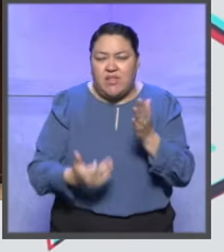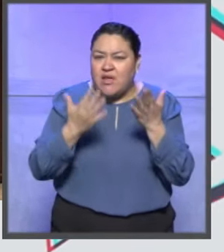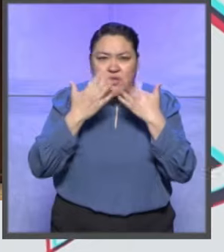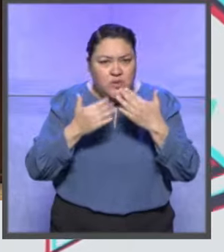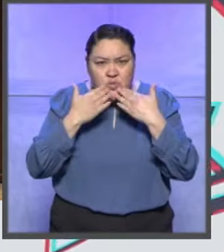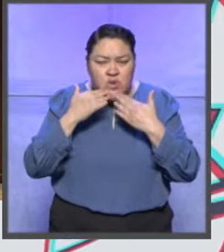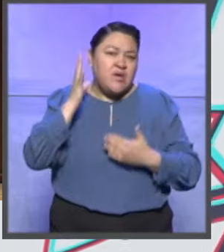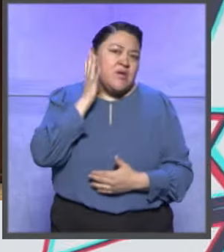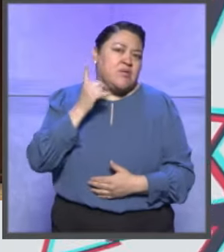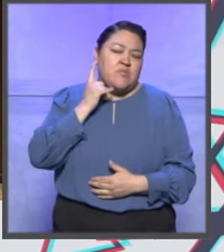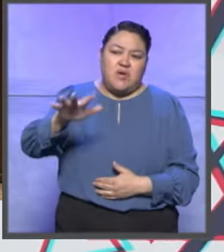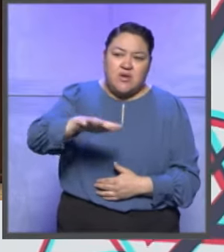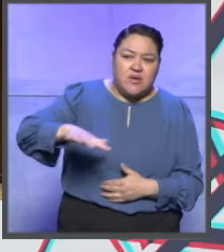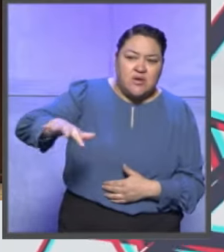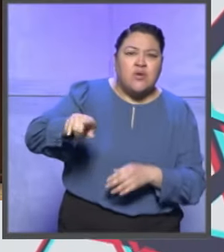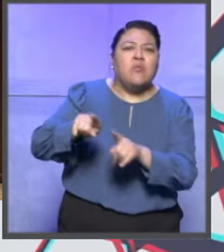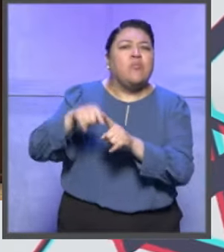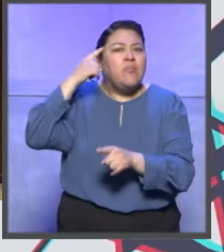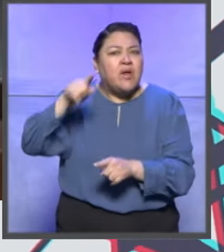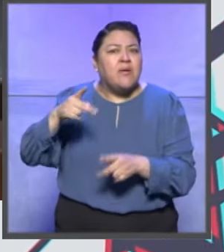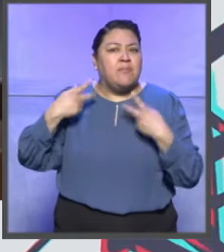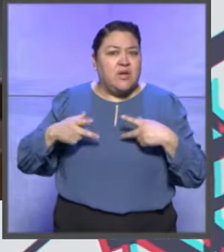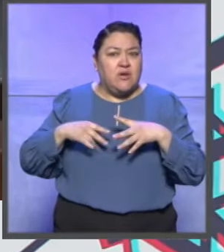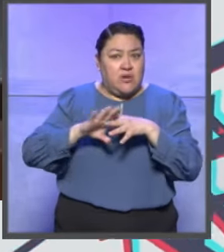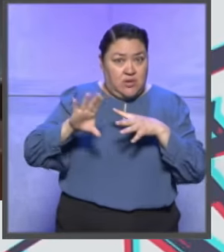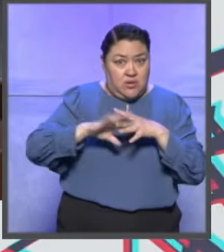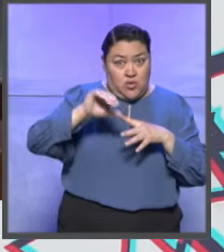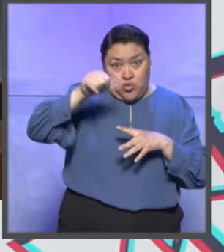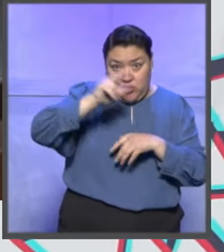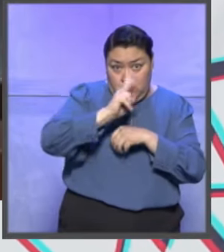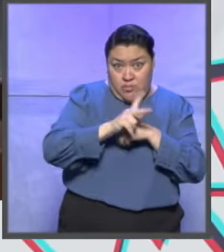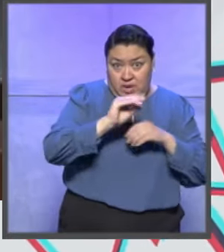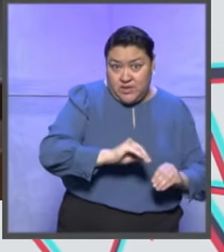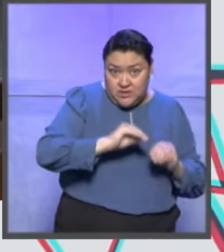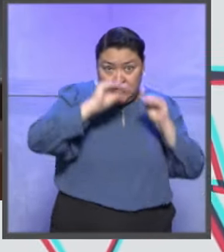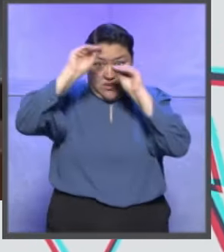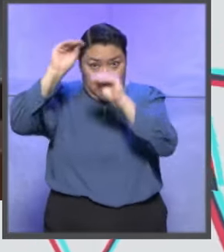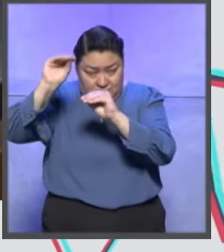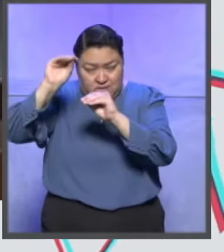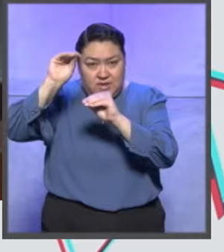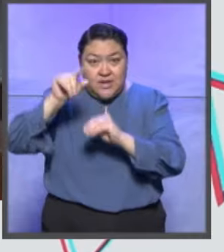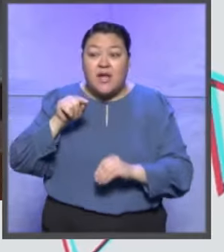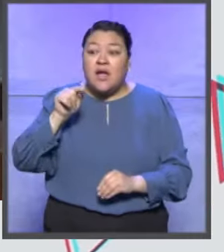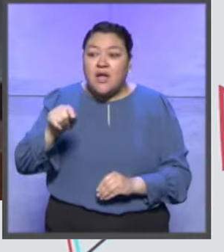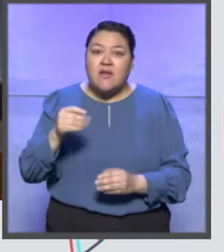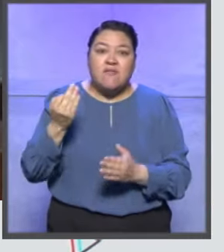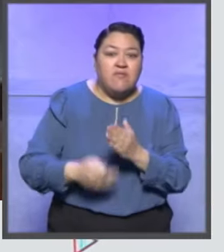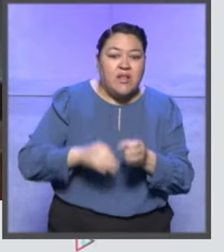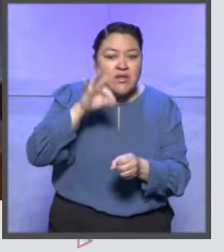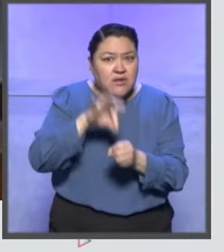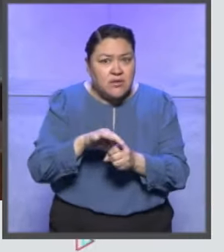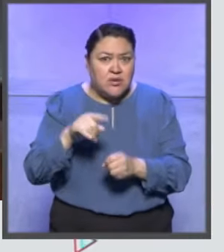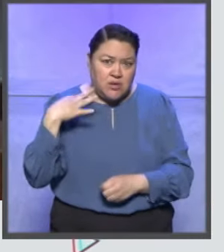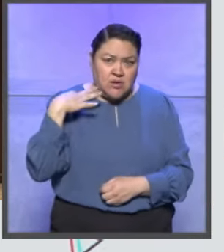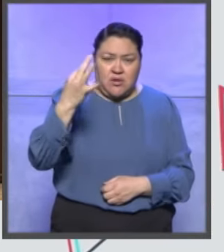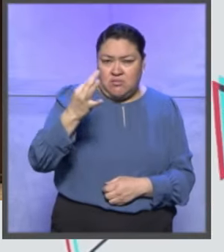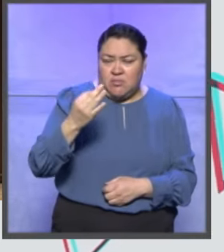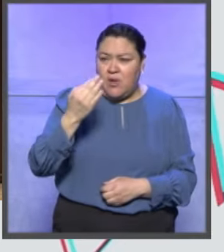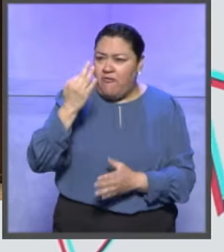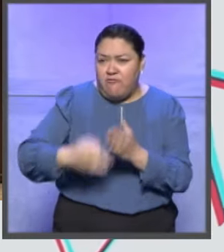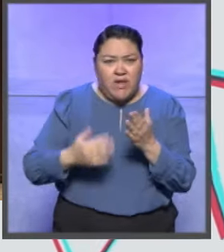al Congreso local de regular la posibilidad de que las personas migrantes guerrerenses, por cierto, residentes en el extranjero, puedan votar y